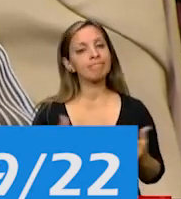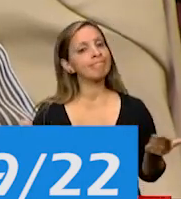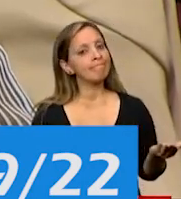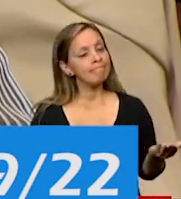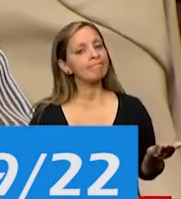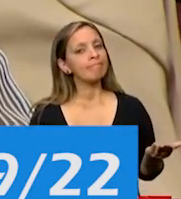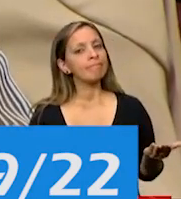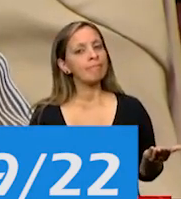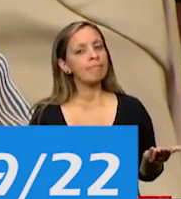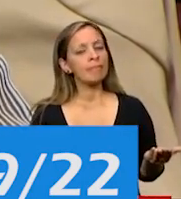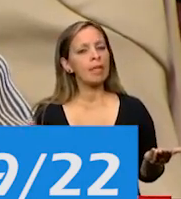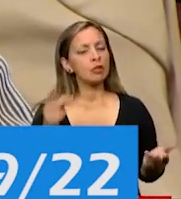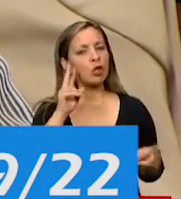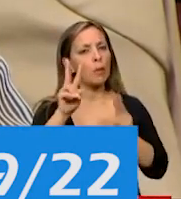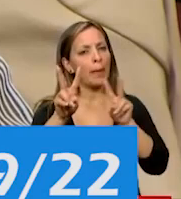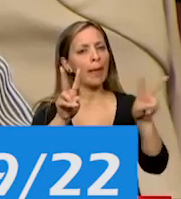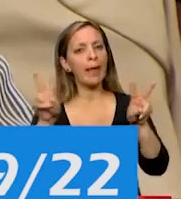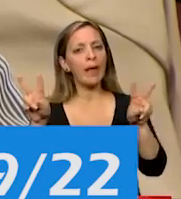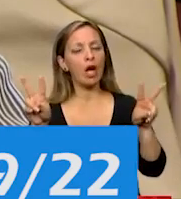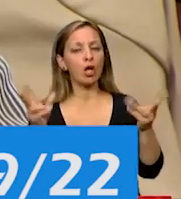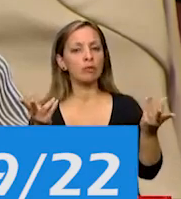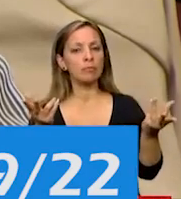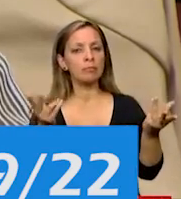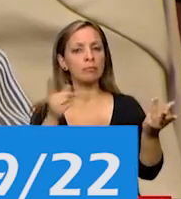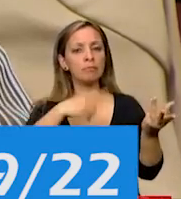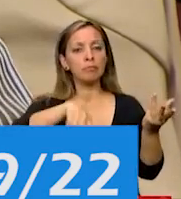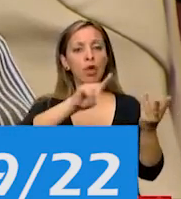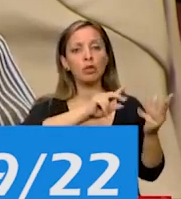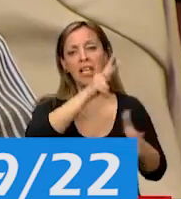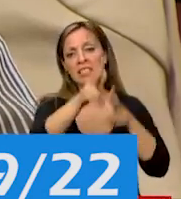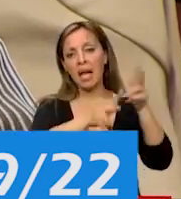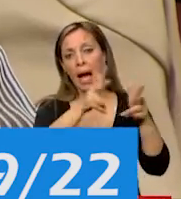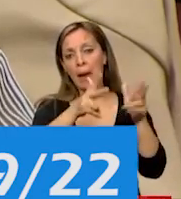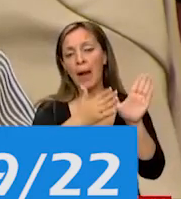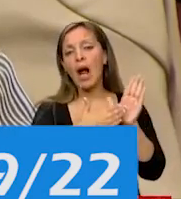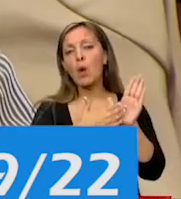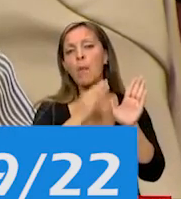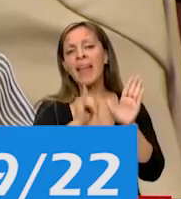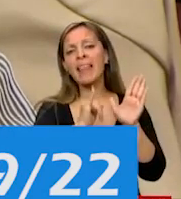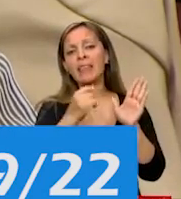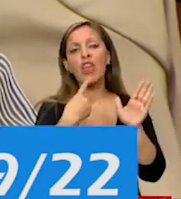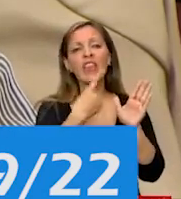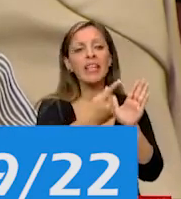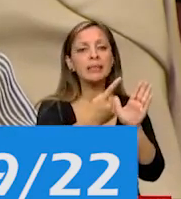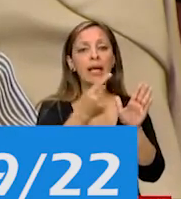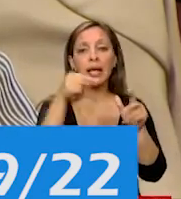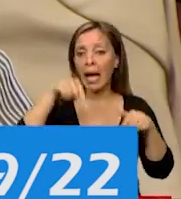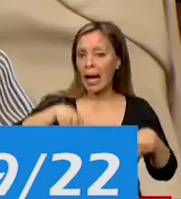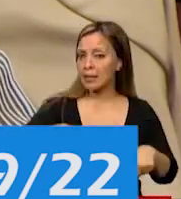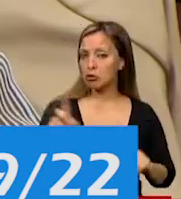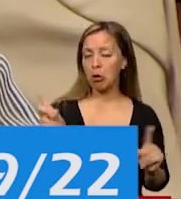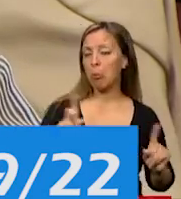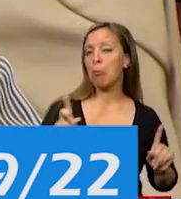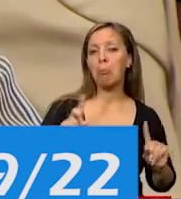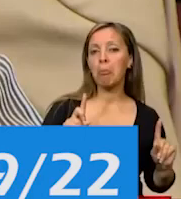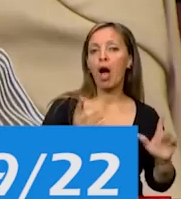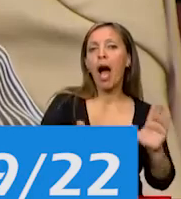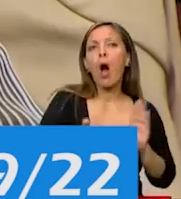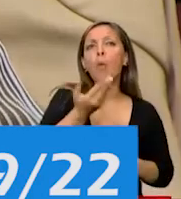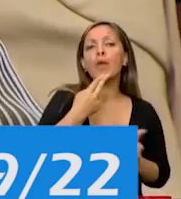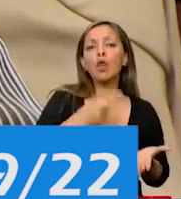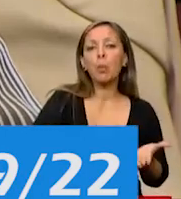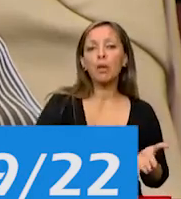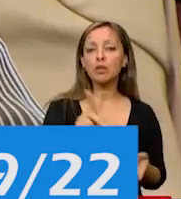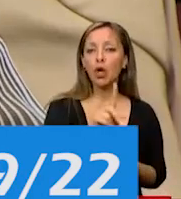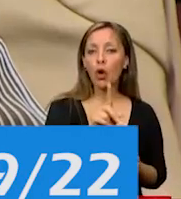Entonces, cuando escucho en el argumento decir que esto no es un aumento de